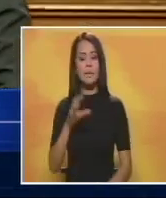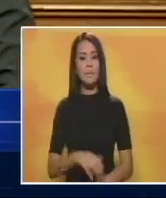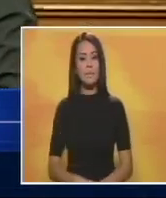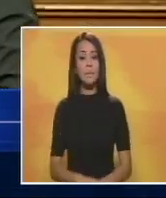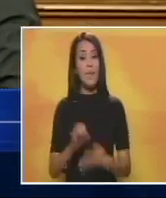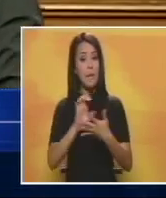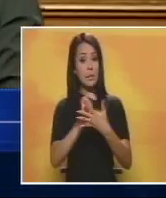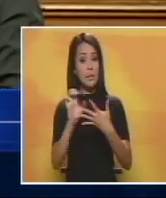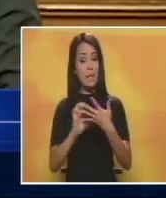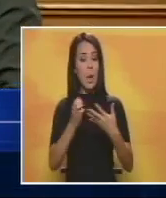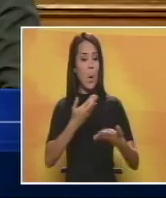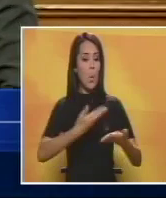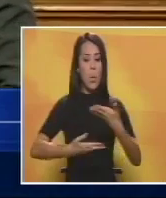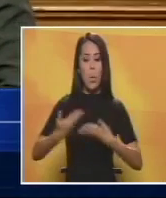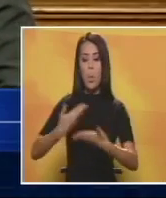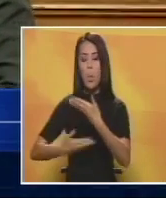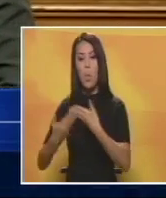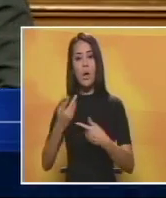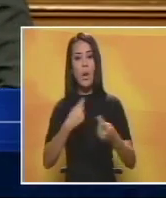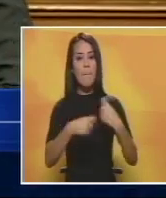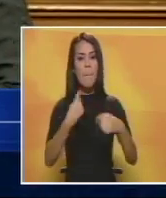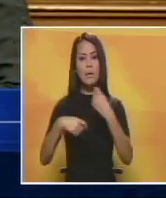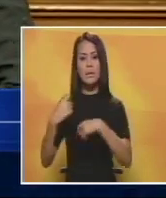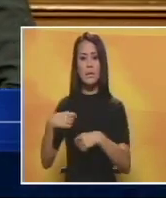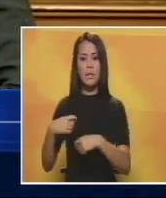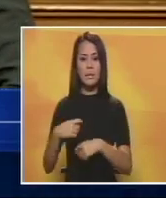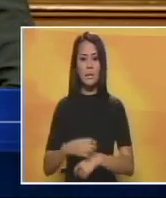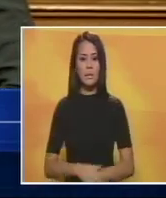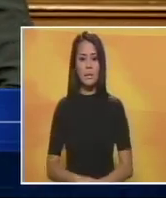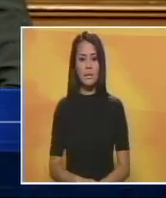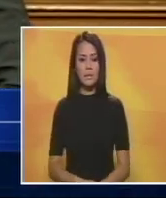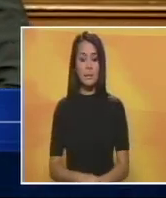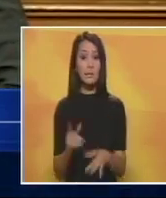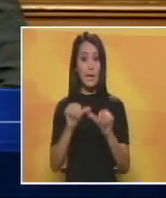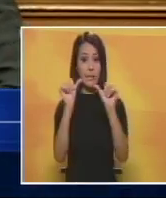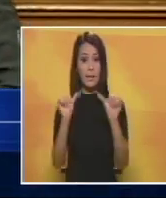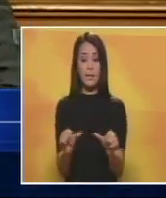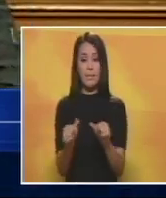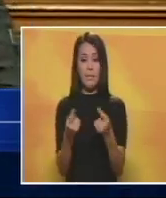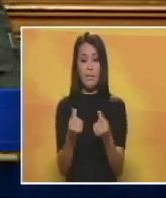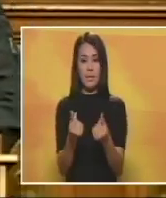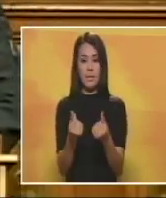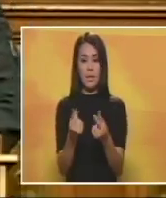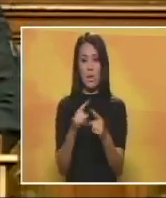estratégicos intercambios comerciales sin pasar por los famosos sistemas financieros.